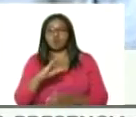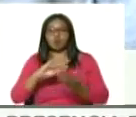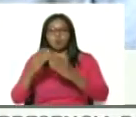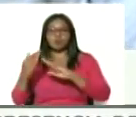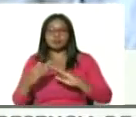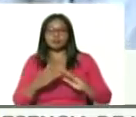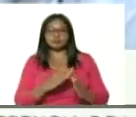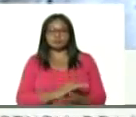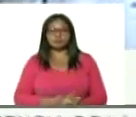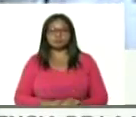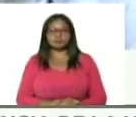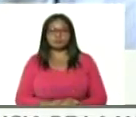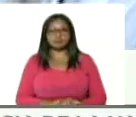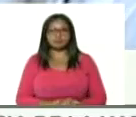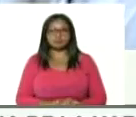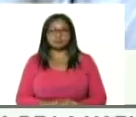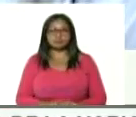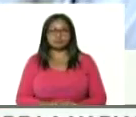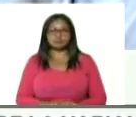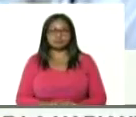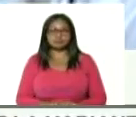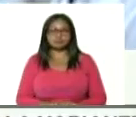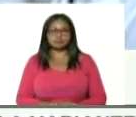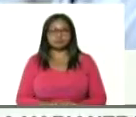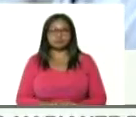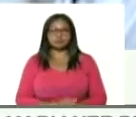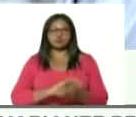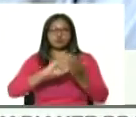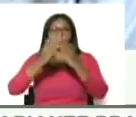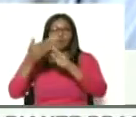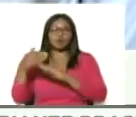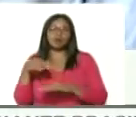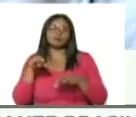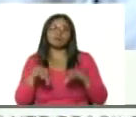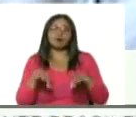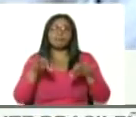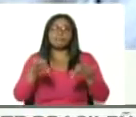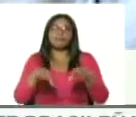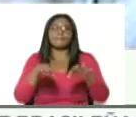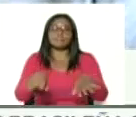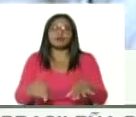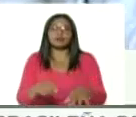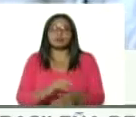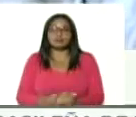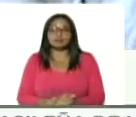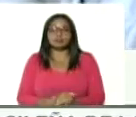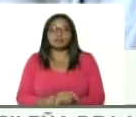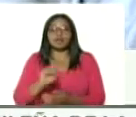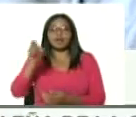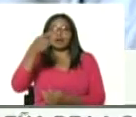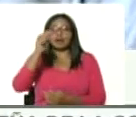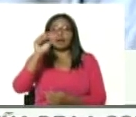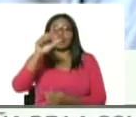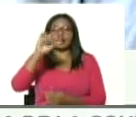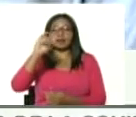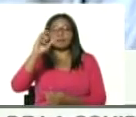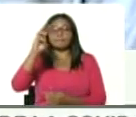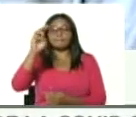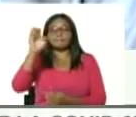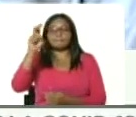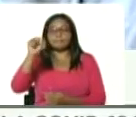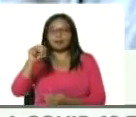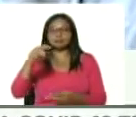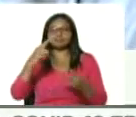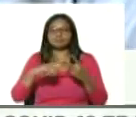presidente. La comuna rural, que es Galipán, y Guaycamacuto. Aquí,